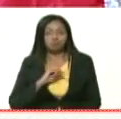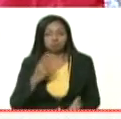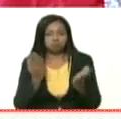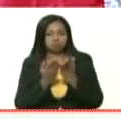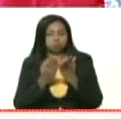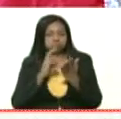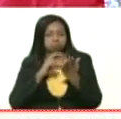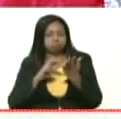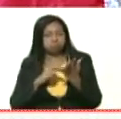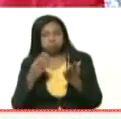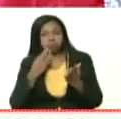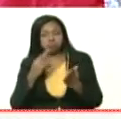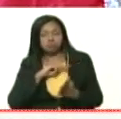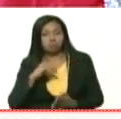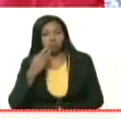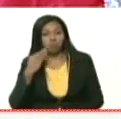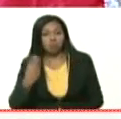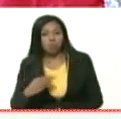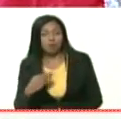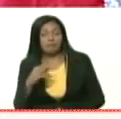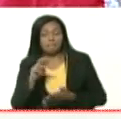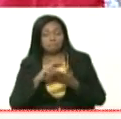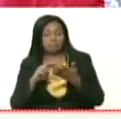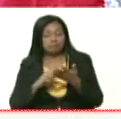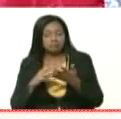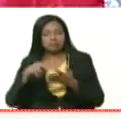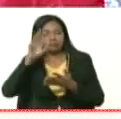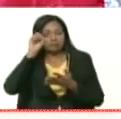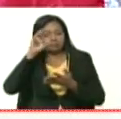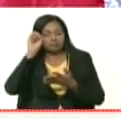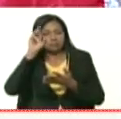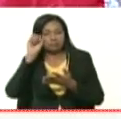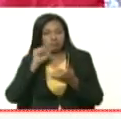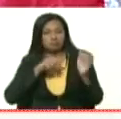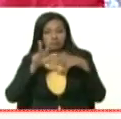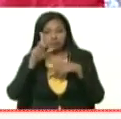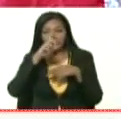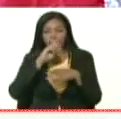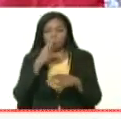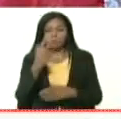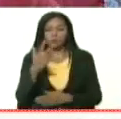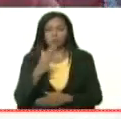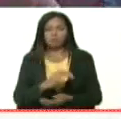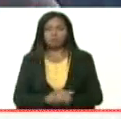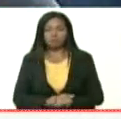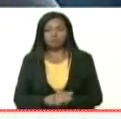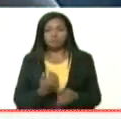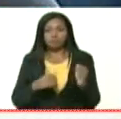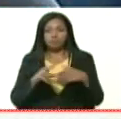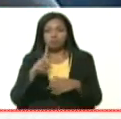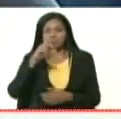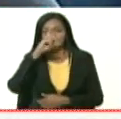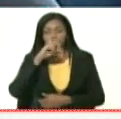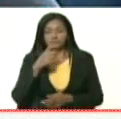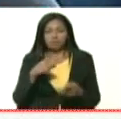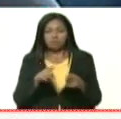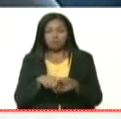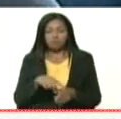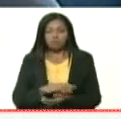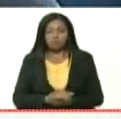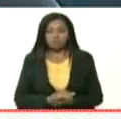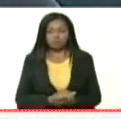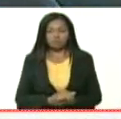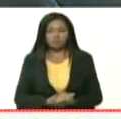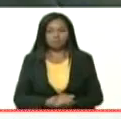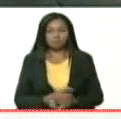cuando éramos muy jóvenes, compañeros. Teníamos 13 años, 12 años, y la teoría